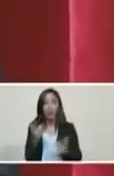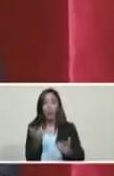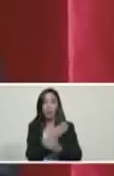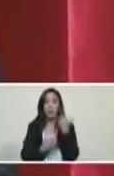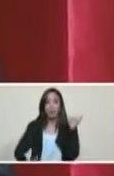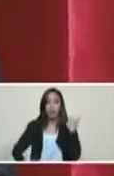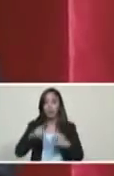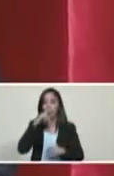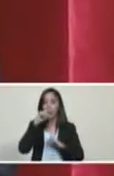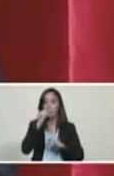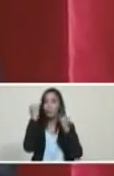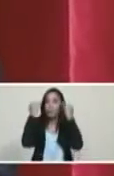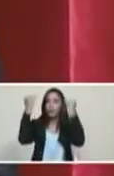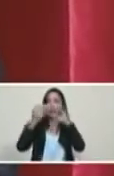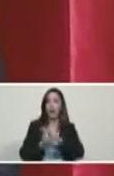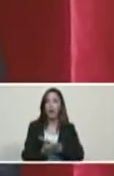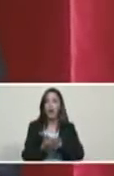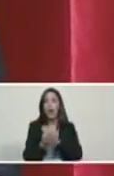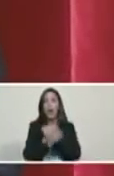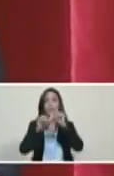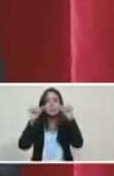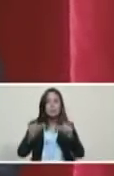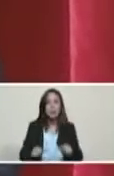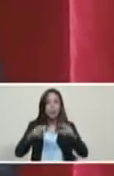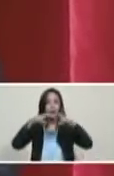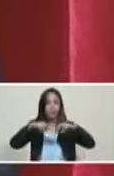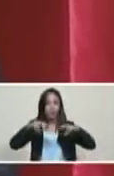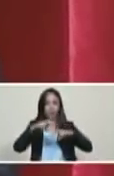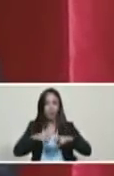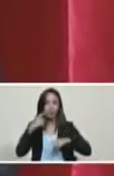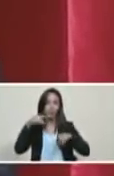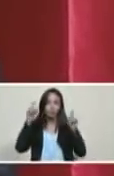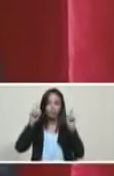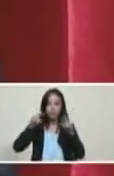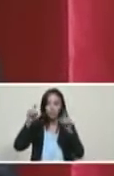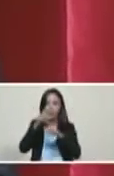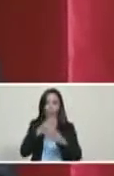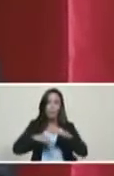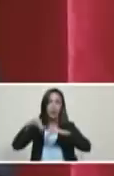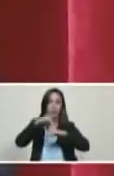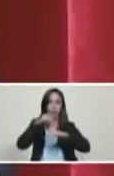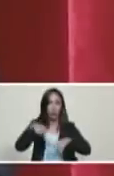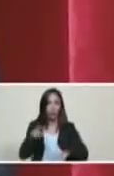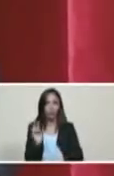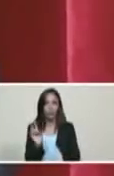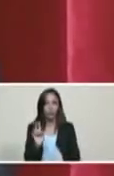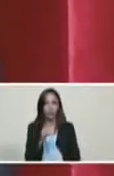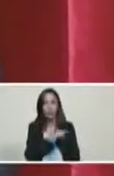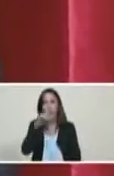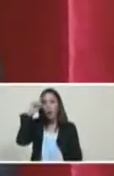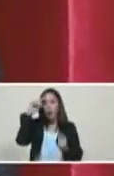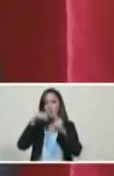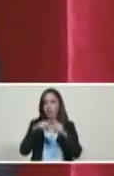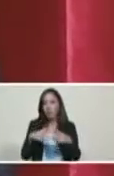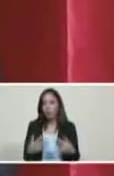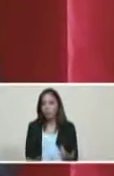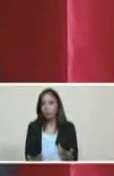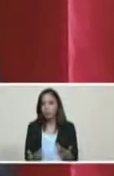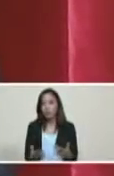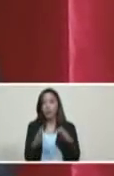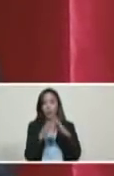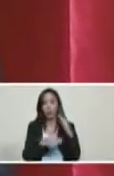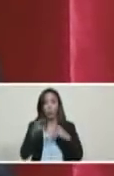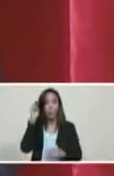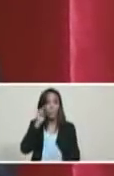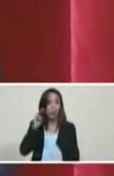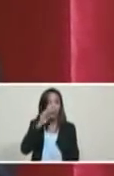creado el Sistema Nacional de Investigación y Formación del Magisterio Venezolano, con el propósito de fortalecer el papel de los